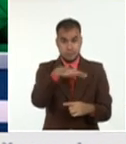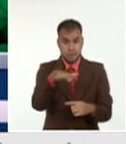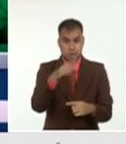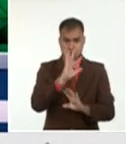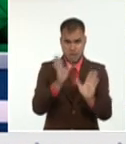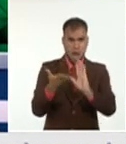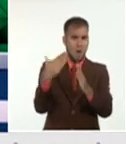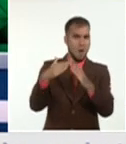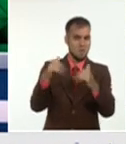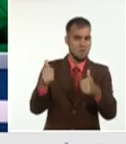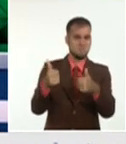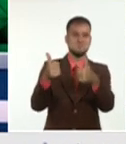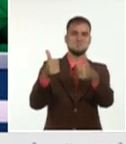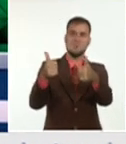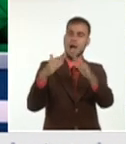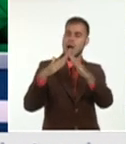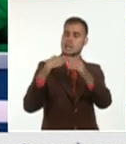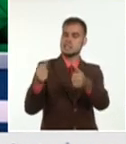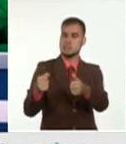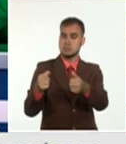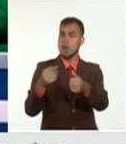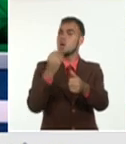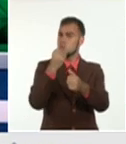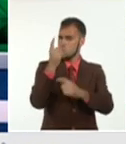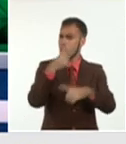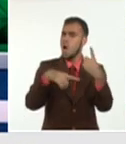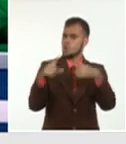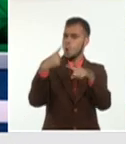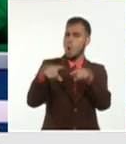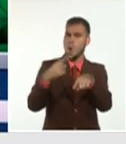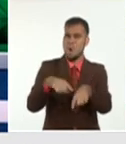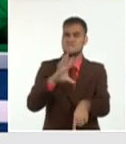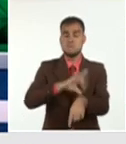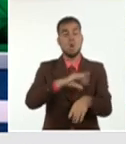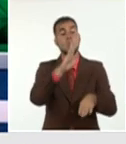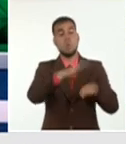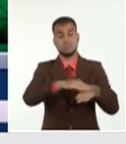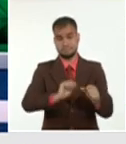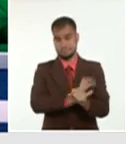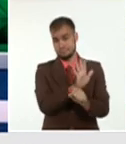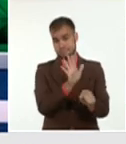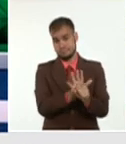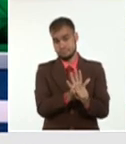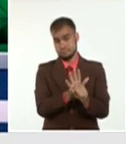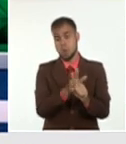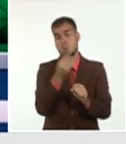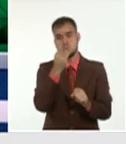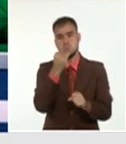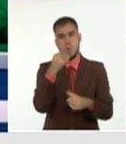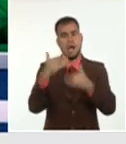jóvenes, de quedar con alguna secuela como consecuencia de la enfermedad.